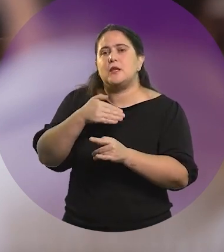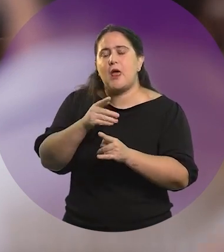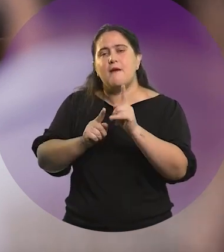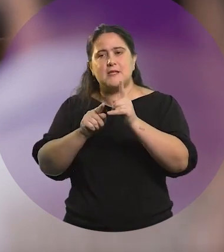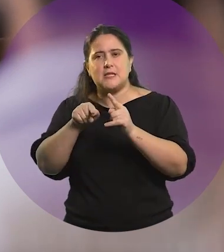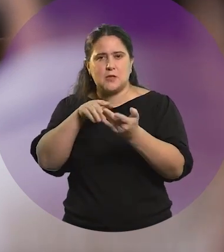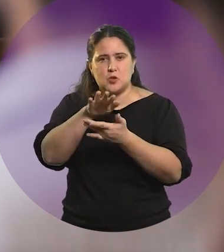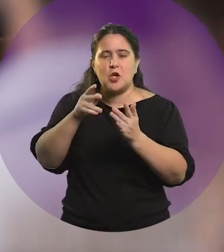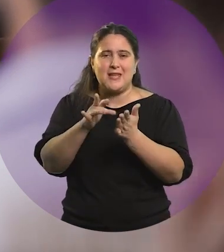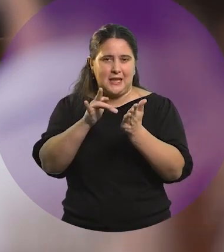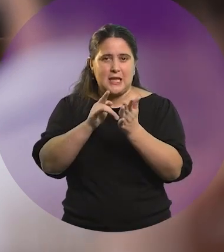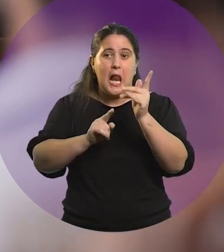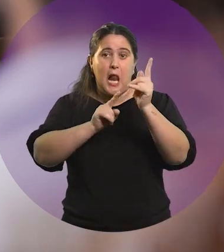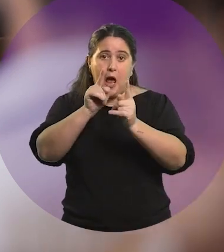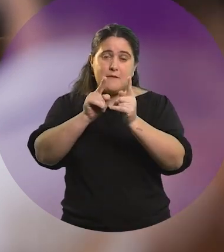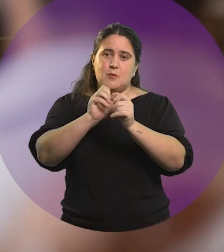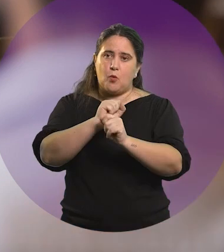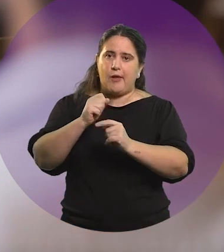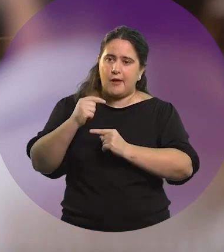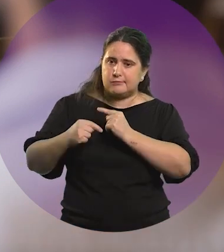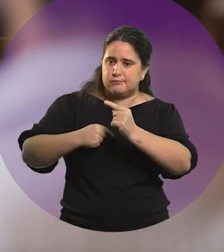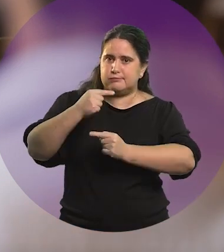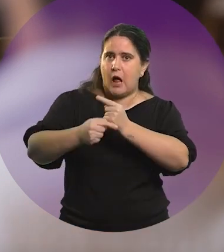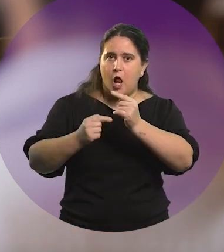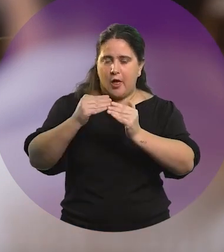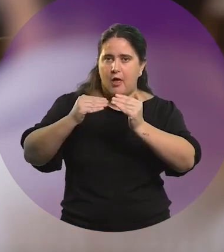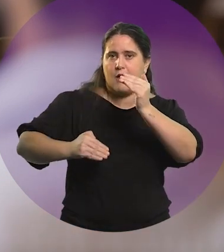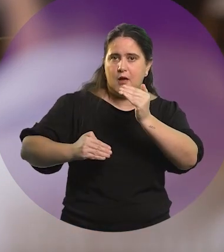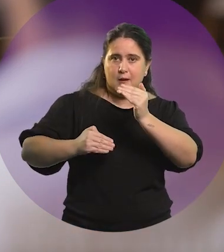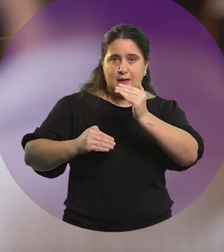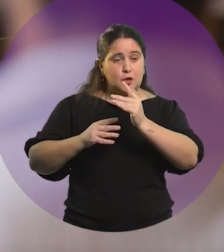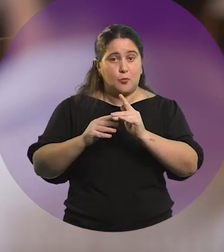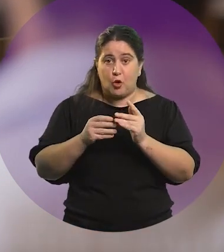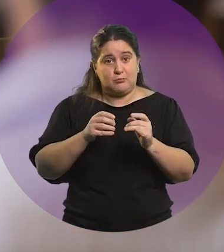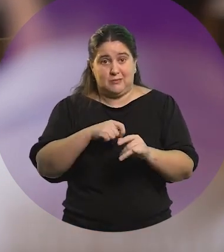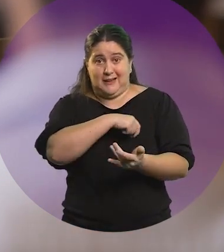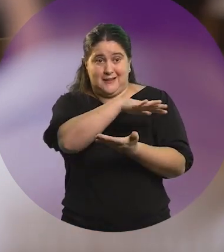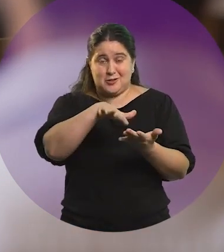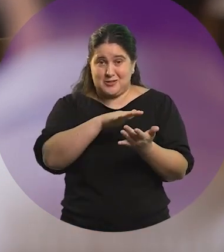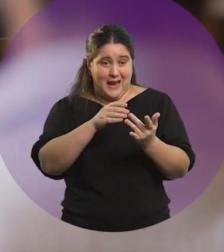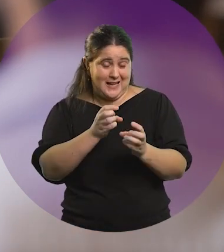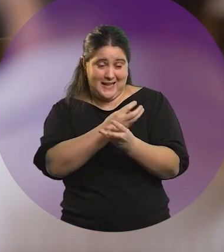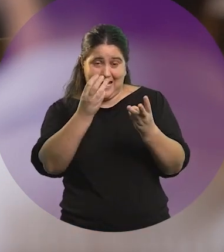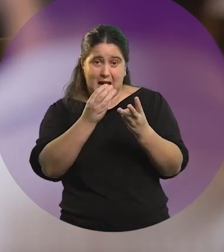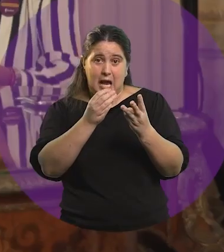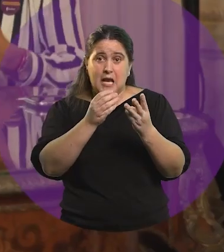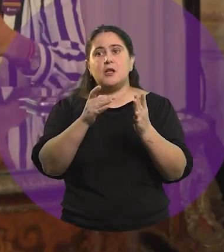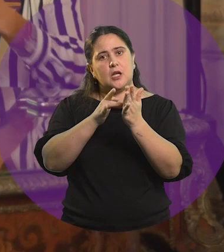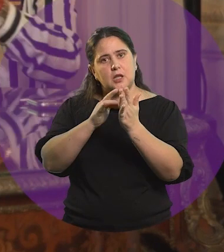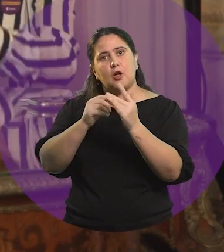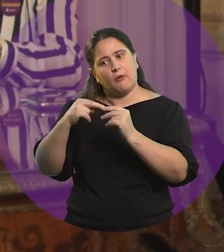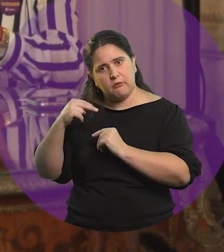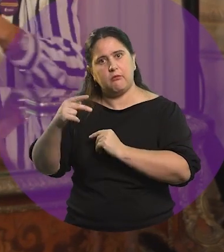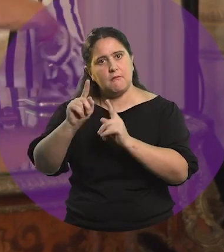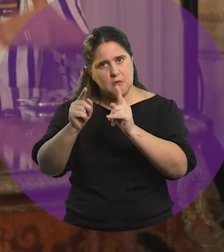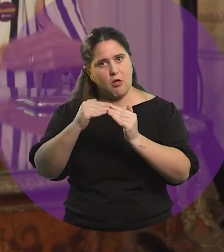veces estas cuestiones digitales también pueden reproducir algunas de las desigualdades que enfrentamos en el mundo social? Es importante ponerlo sobre la